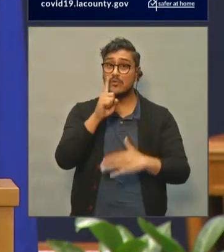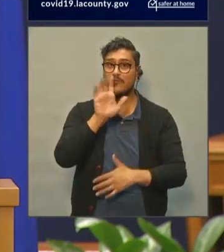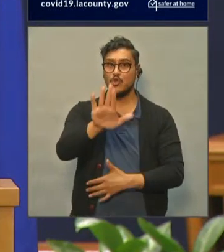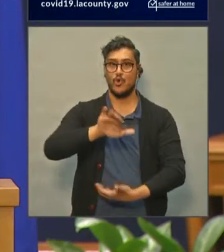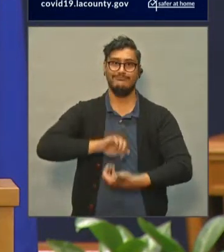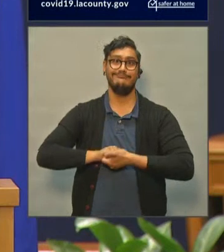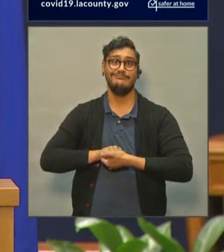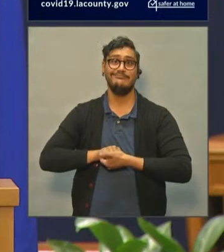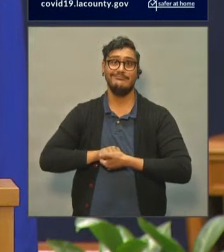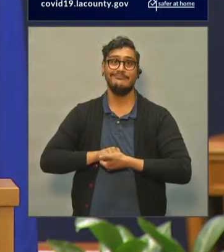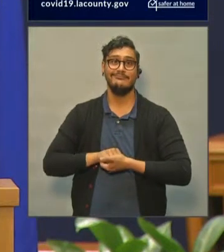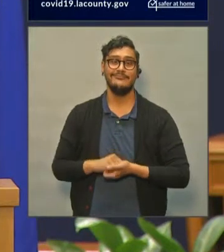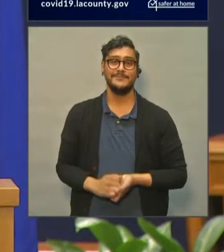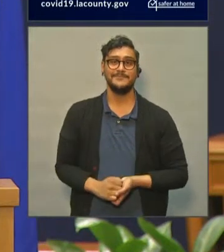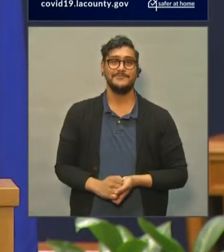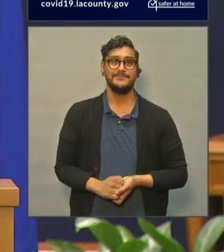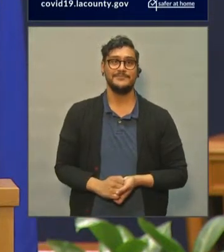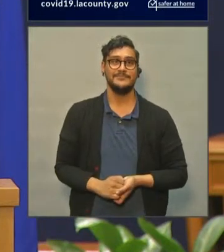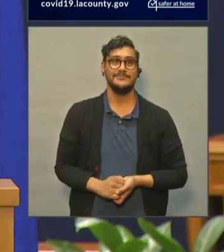compañerismo.